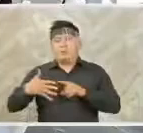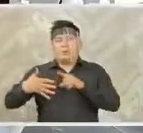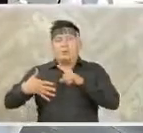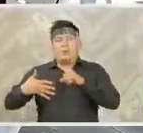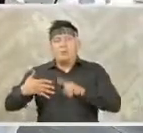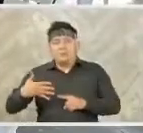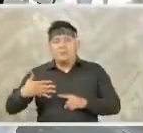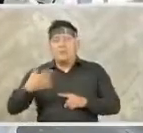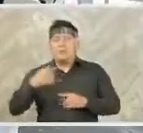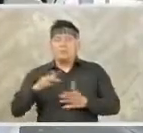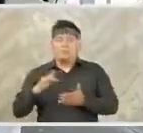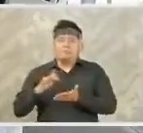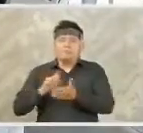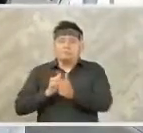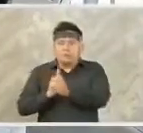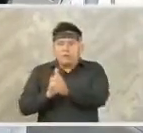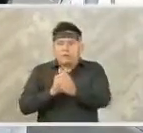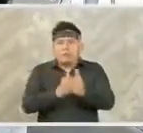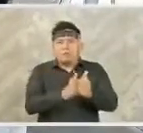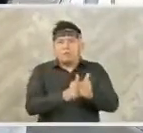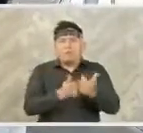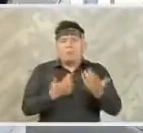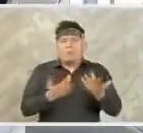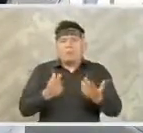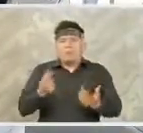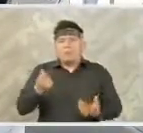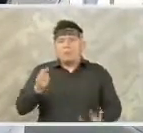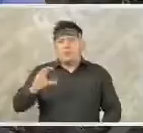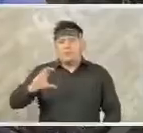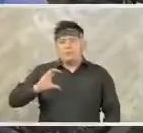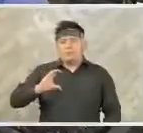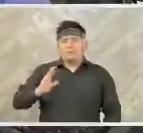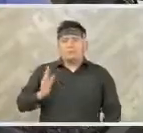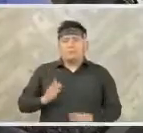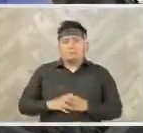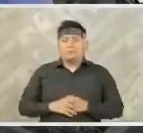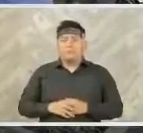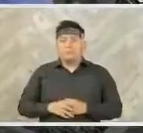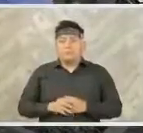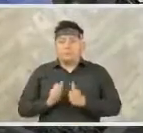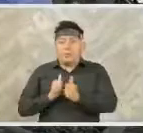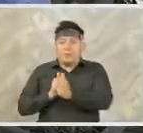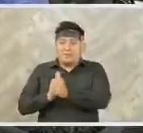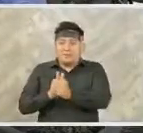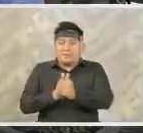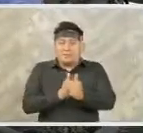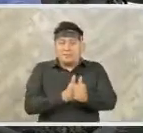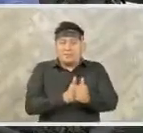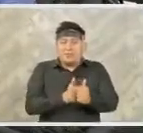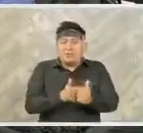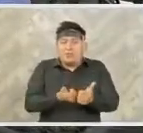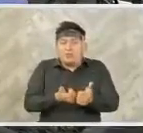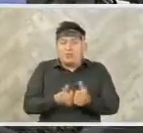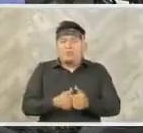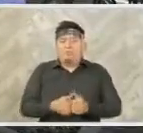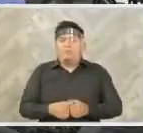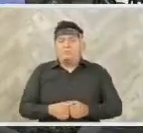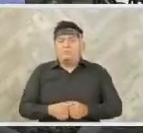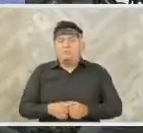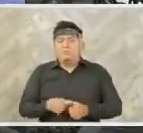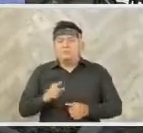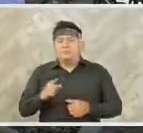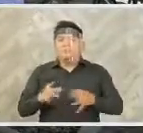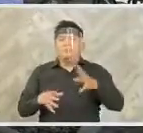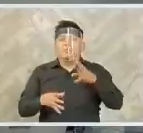medidas particulares, que es la medida de generación de ingresos. Si bien es cierto que el componente de asistencia tiene muchas otras medidas que también se